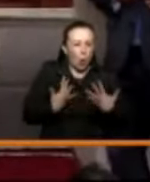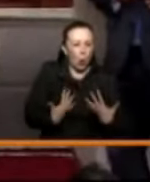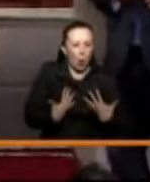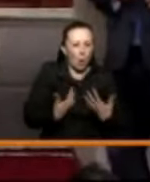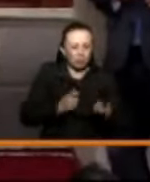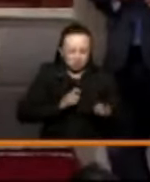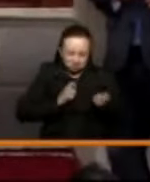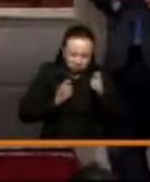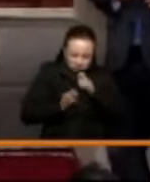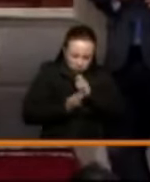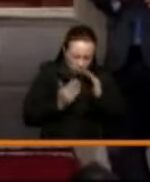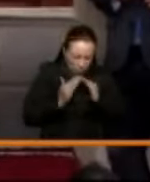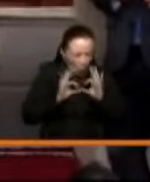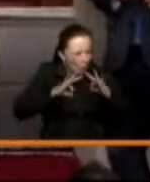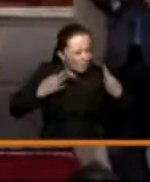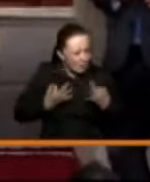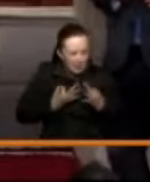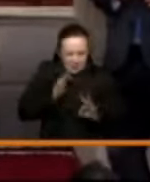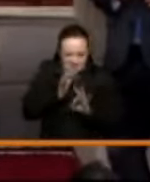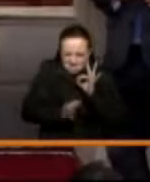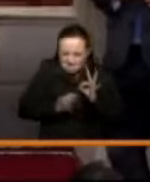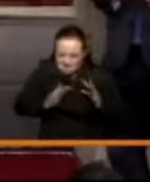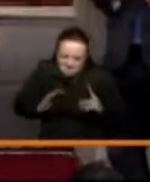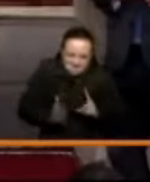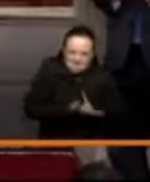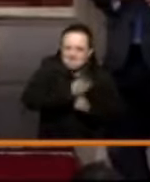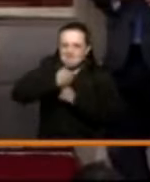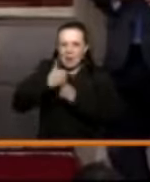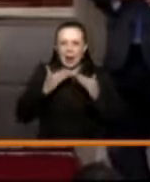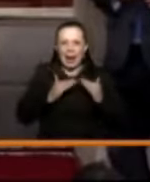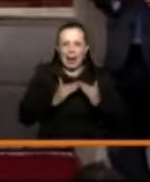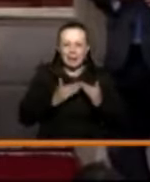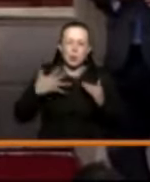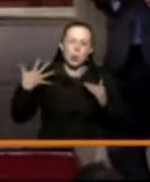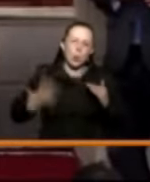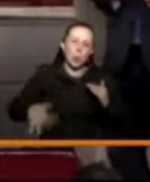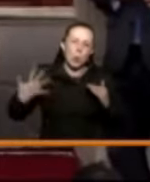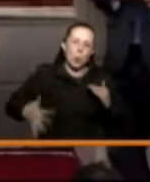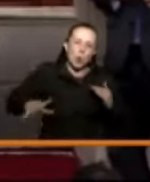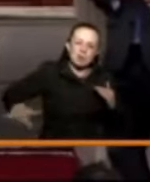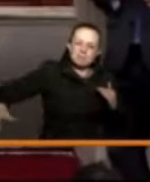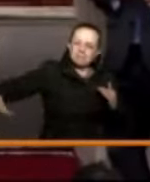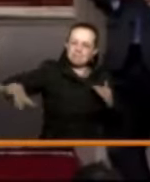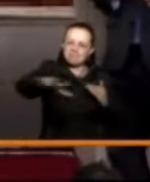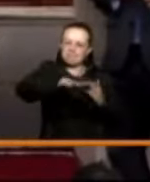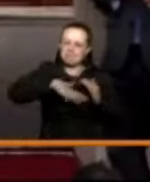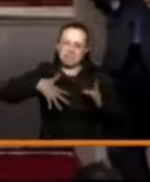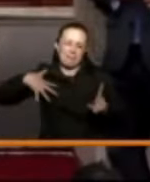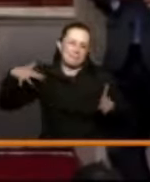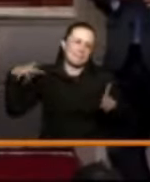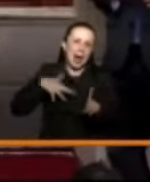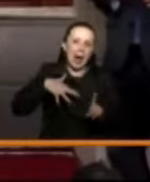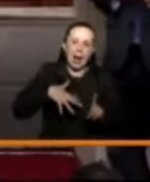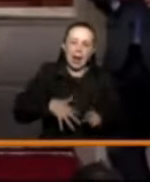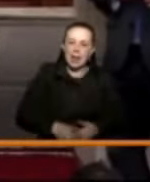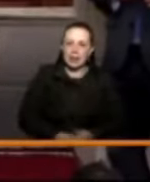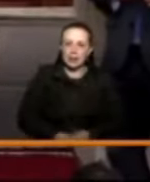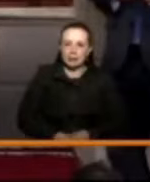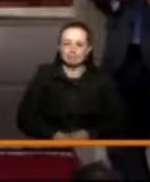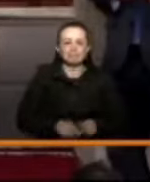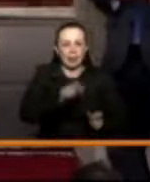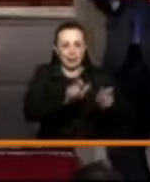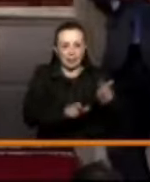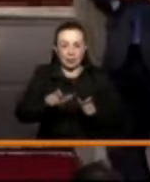y refugios para sus familias en medio de esta tormenta devastadora. Los